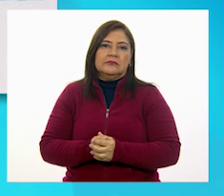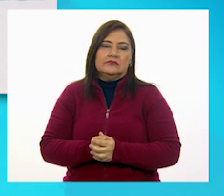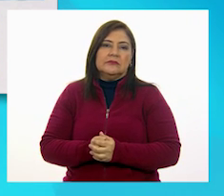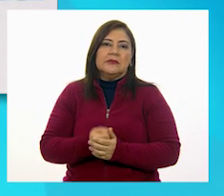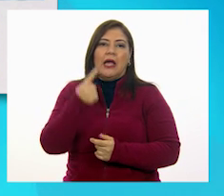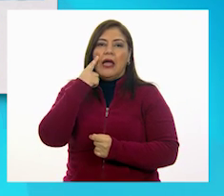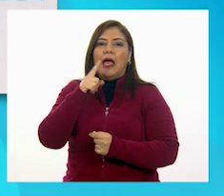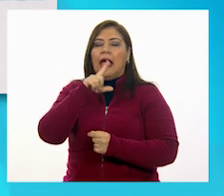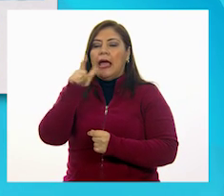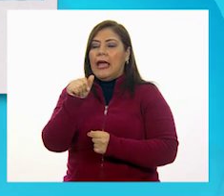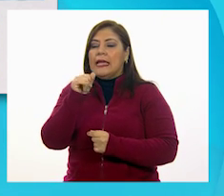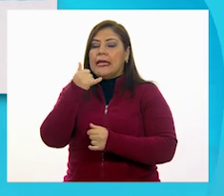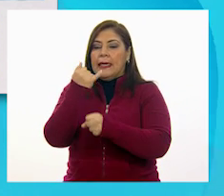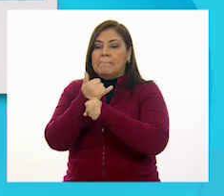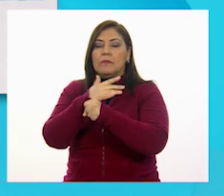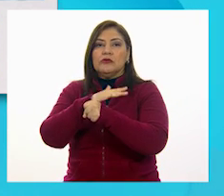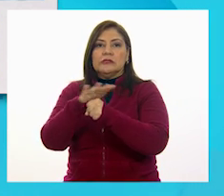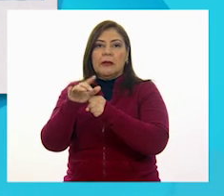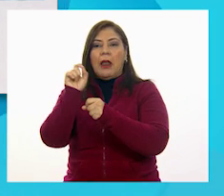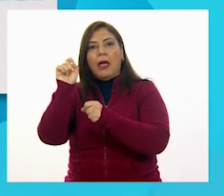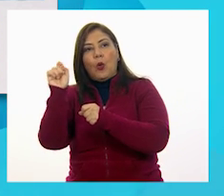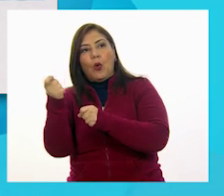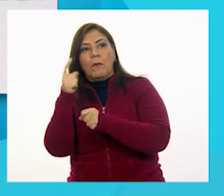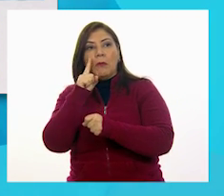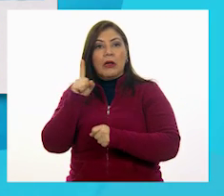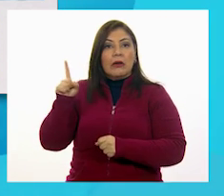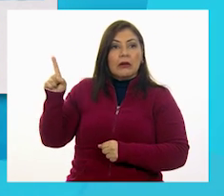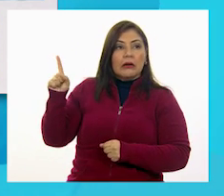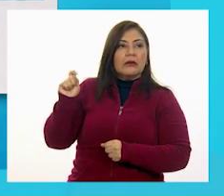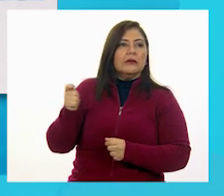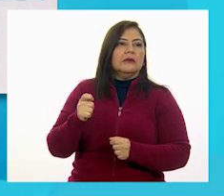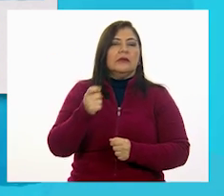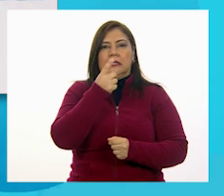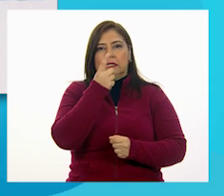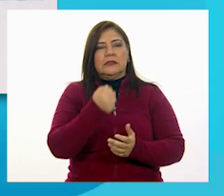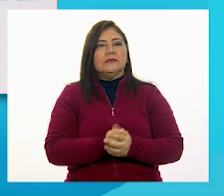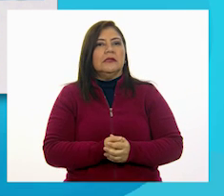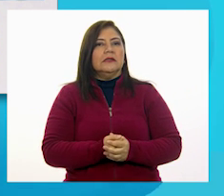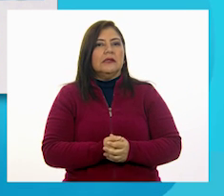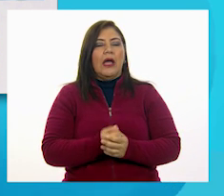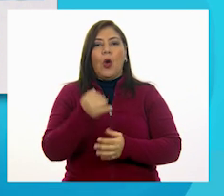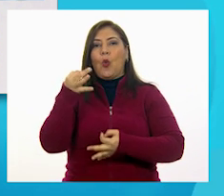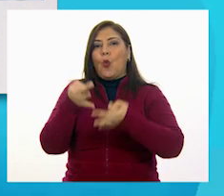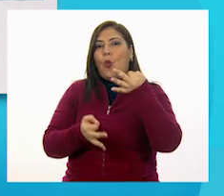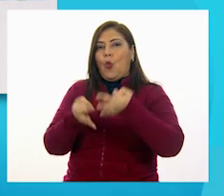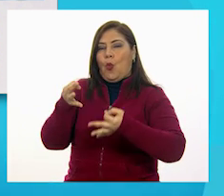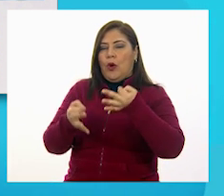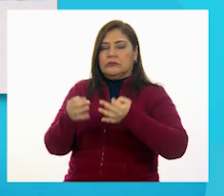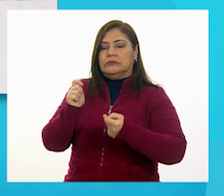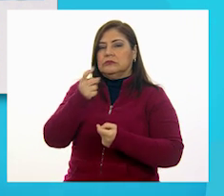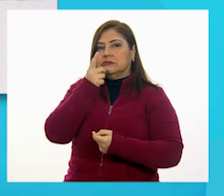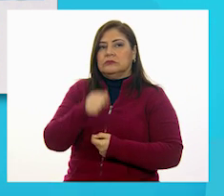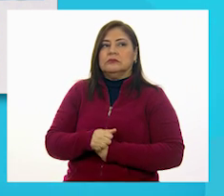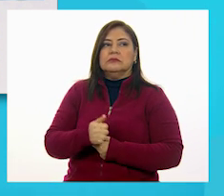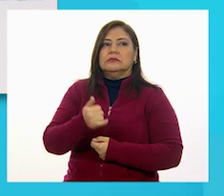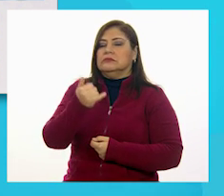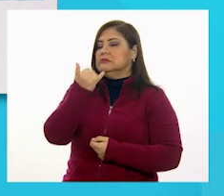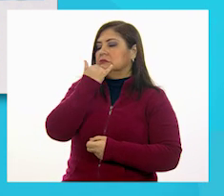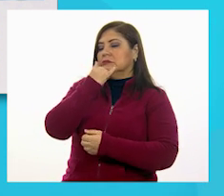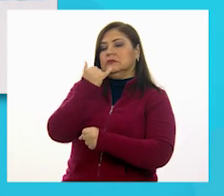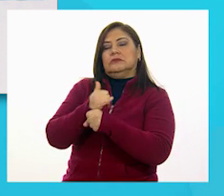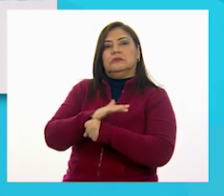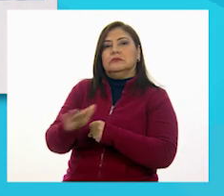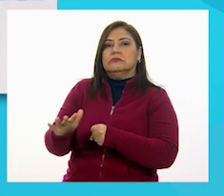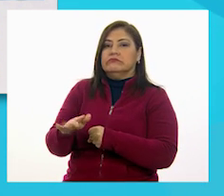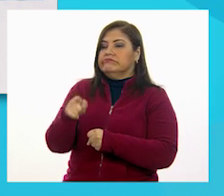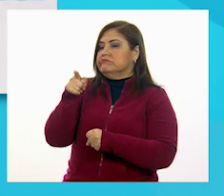imposible. Ah. Entonces diría así la juez, ¿sí? Perdón, imposible,